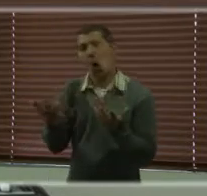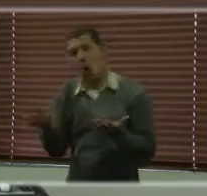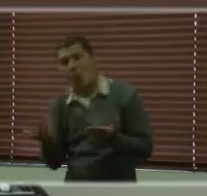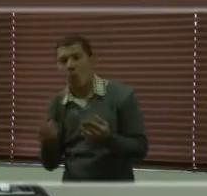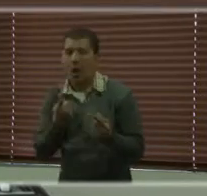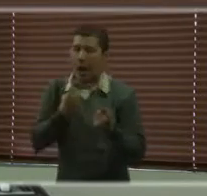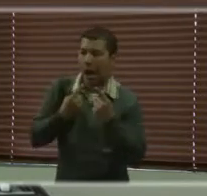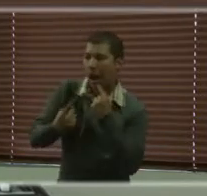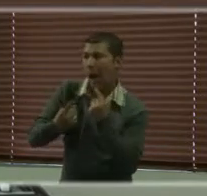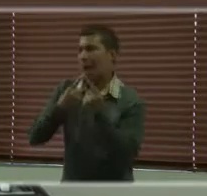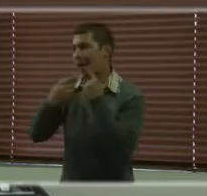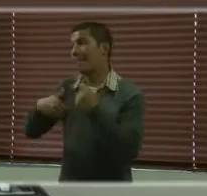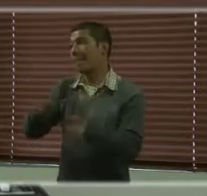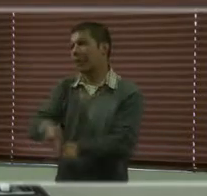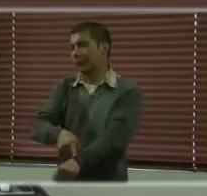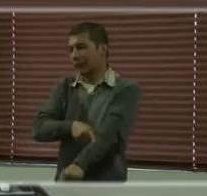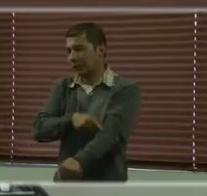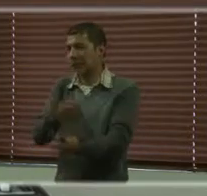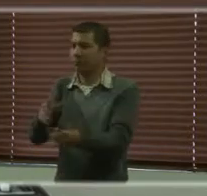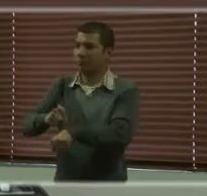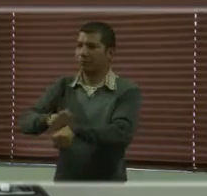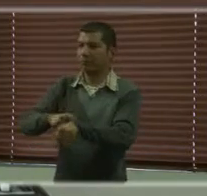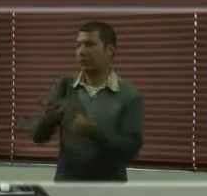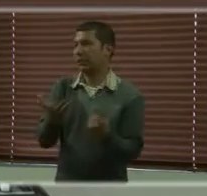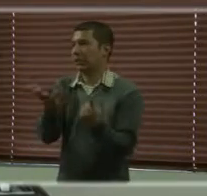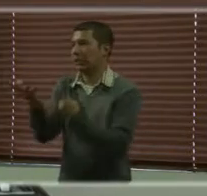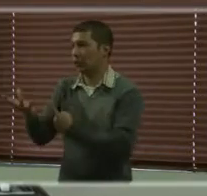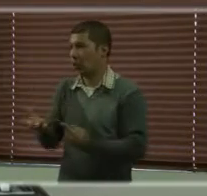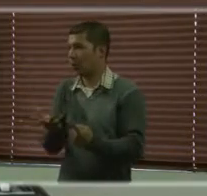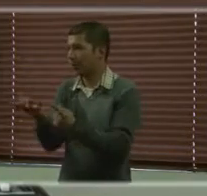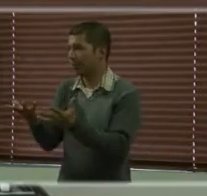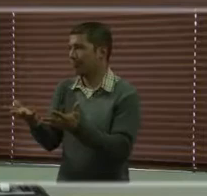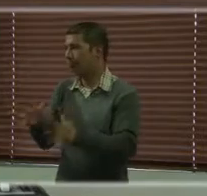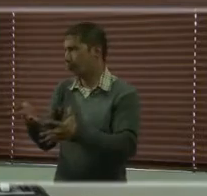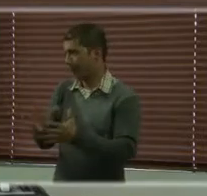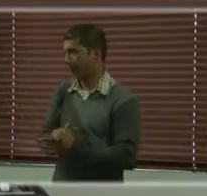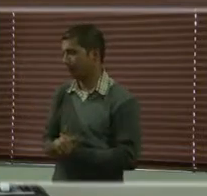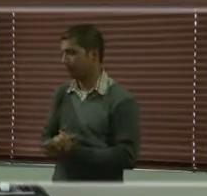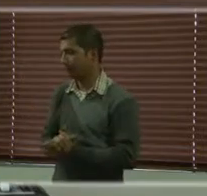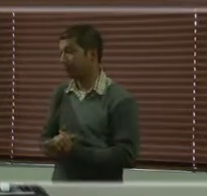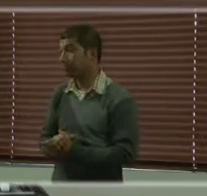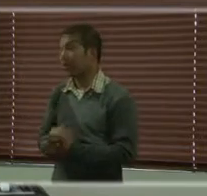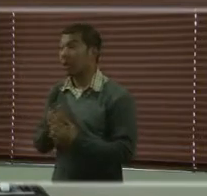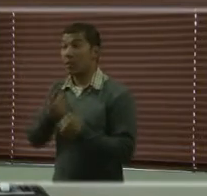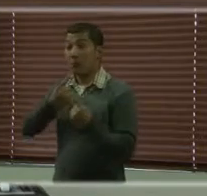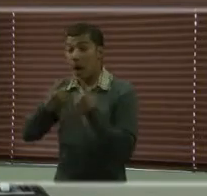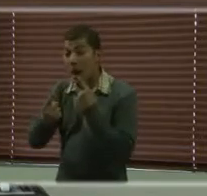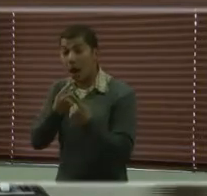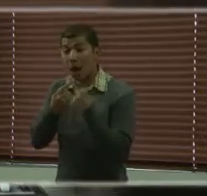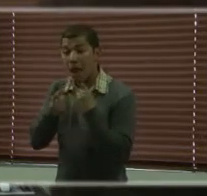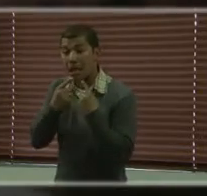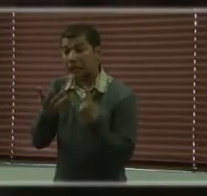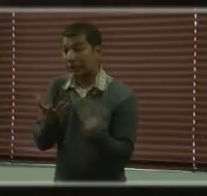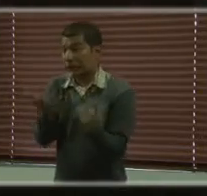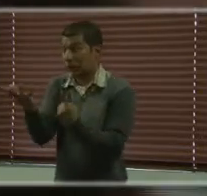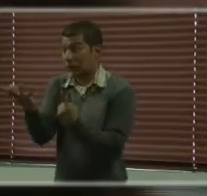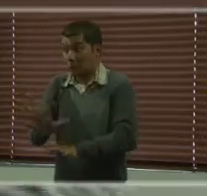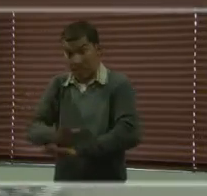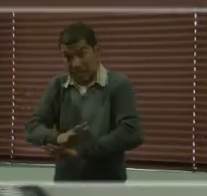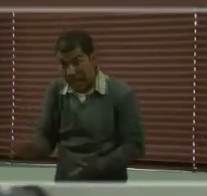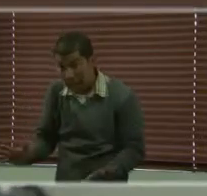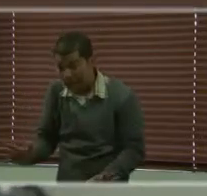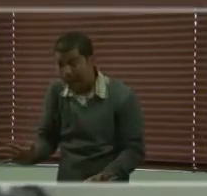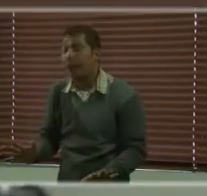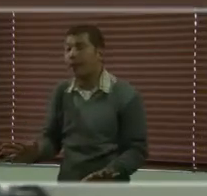eso se suele dialogar presencialmente durante esas seis horas y una vez que termina ese diálogo de seis horas en donde los